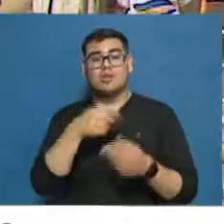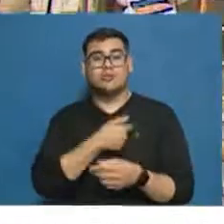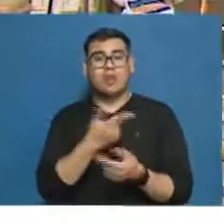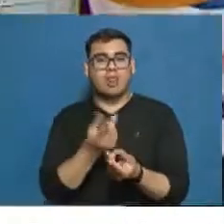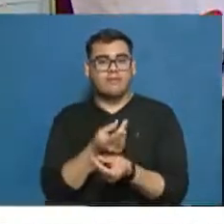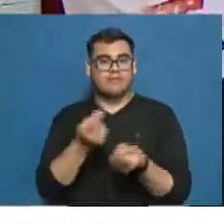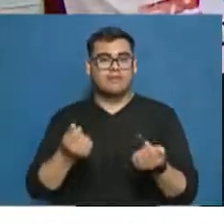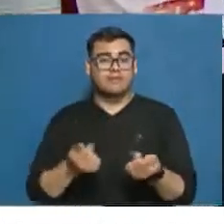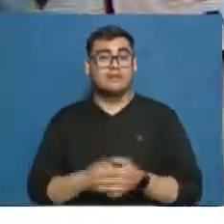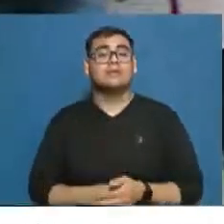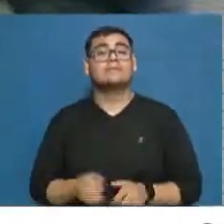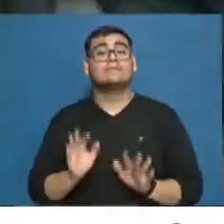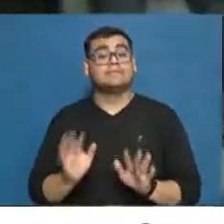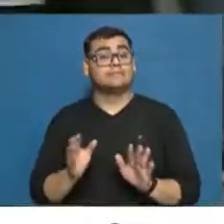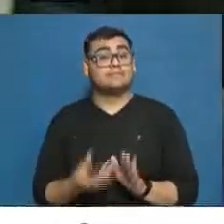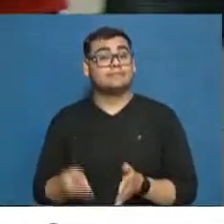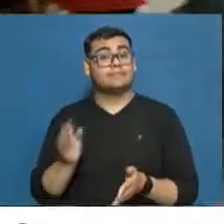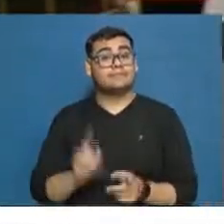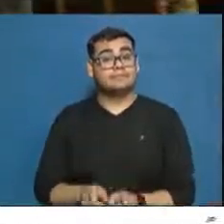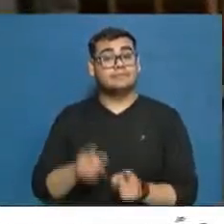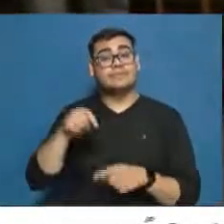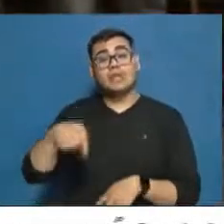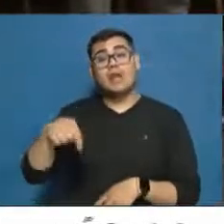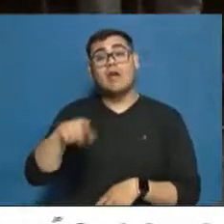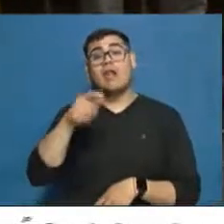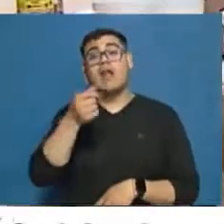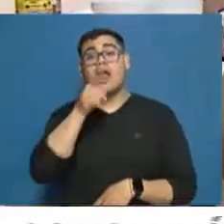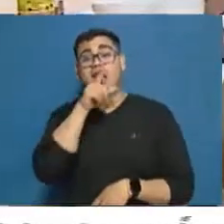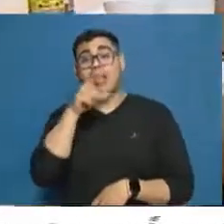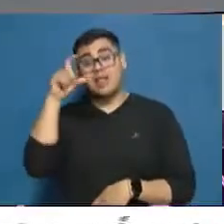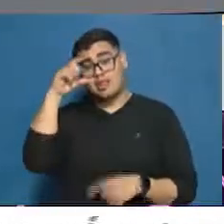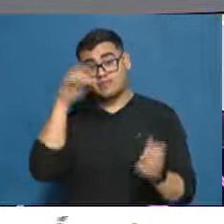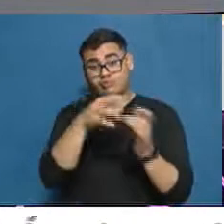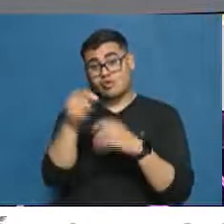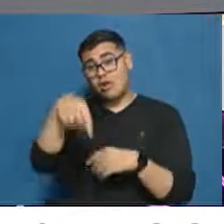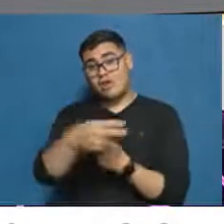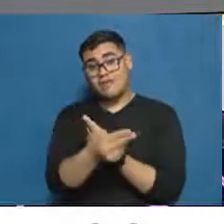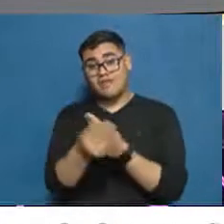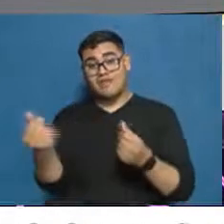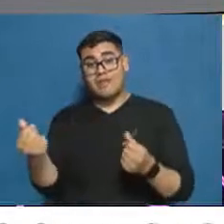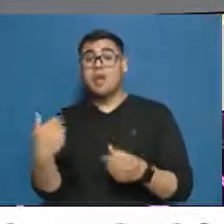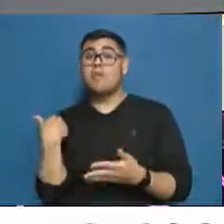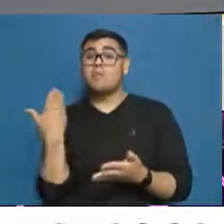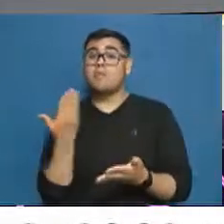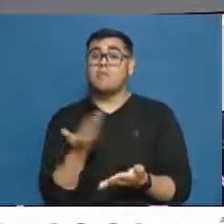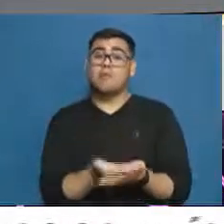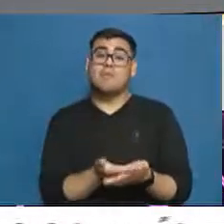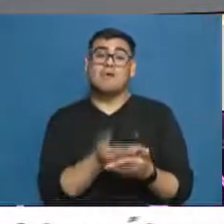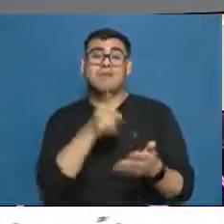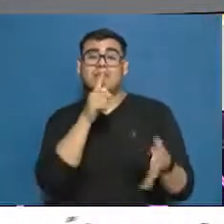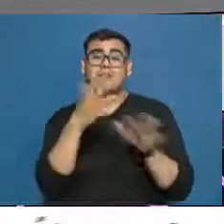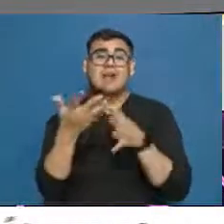decíamos, Laura, que además también se está reuniendo con ATE, acaba de finalizar lo que fue la reunión de ATE, una propuesta bastante similar a la de